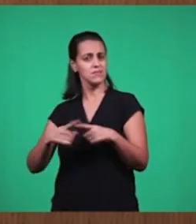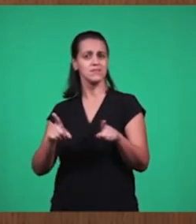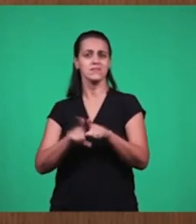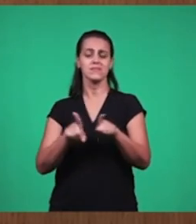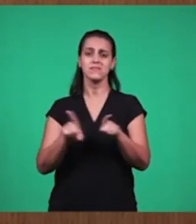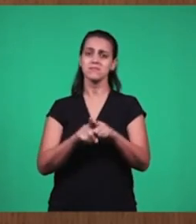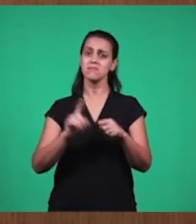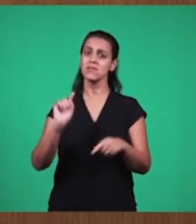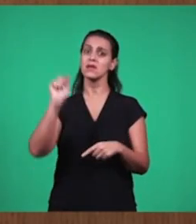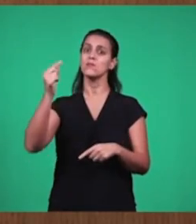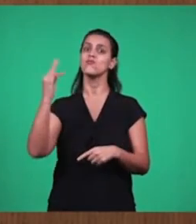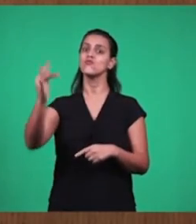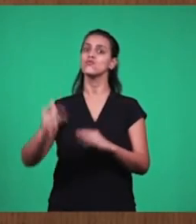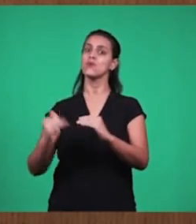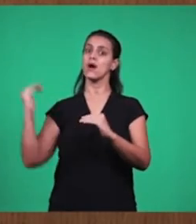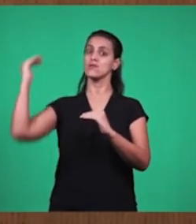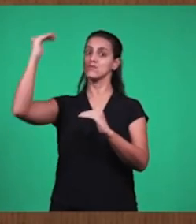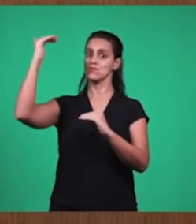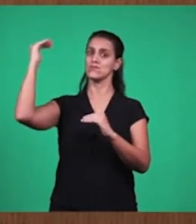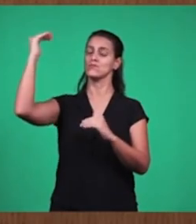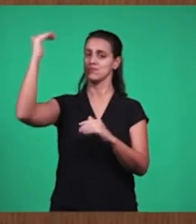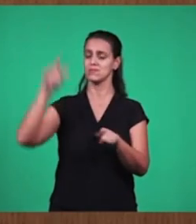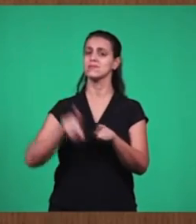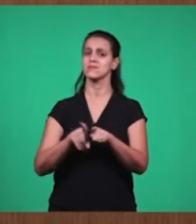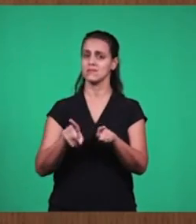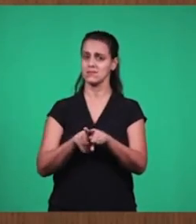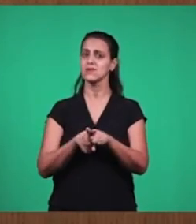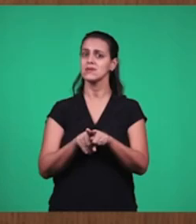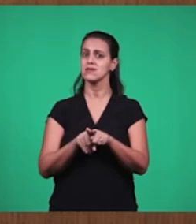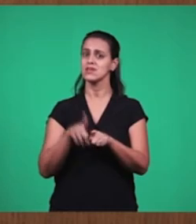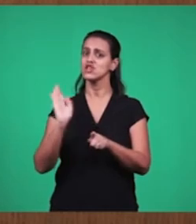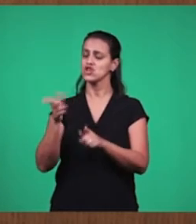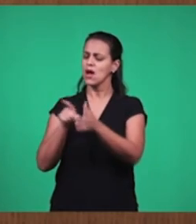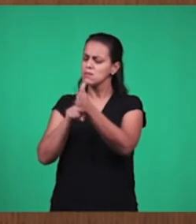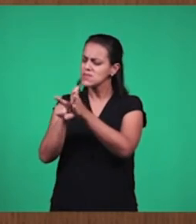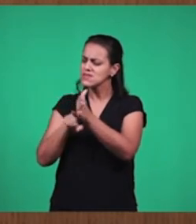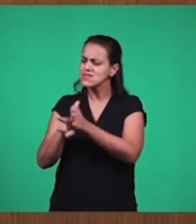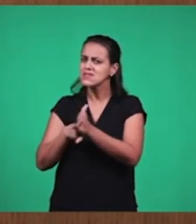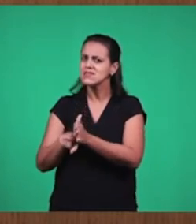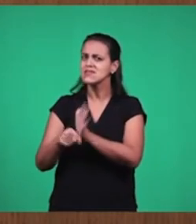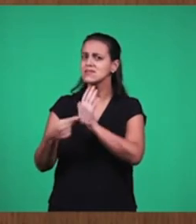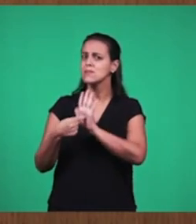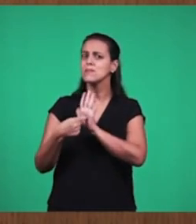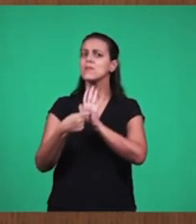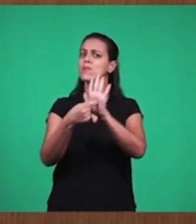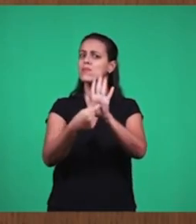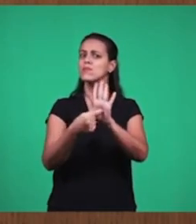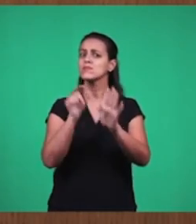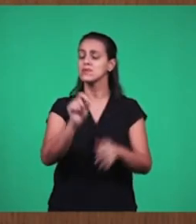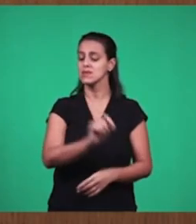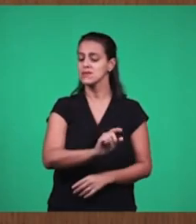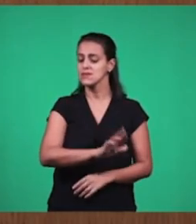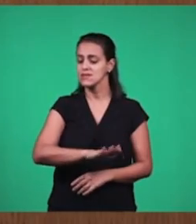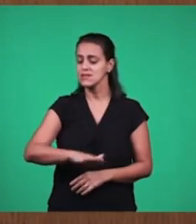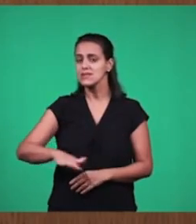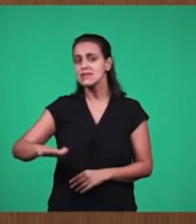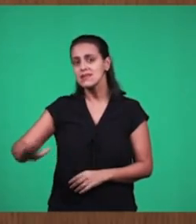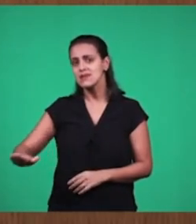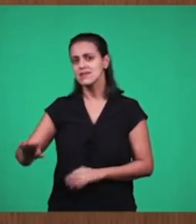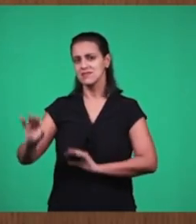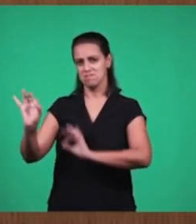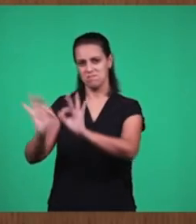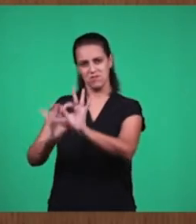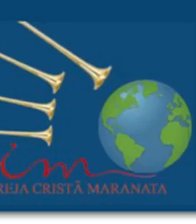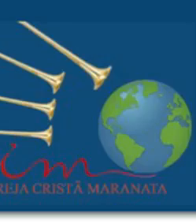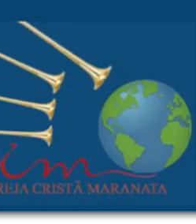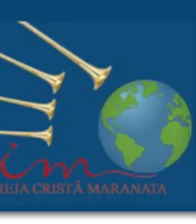para la vida adulta. Estudios nos han mostrado que los niños que son